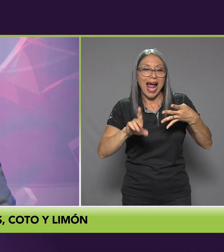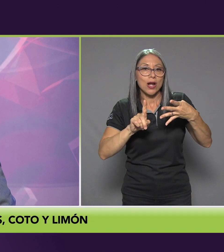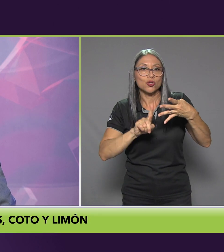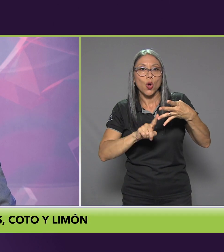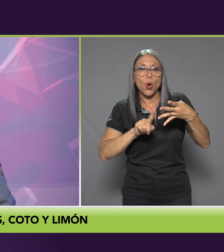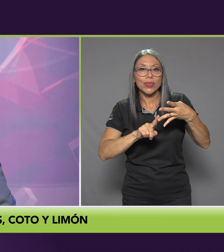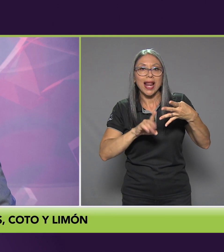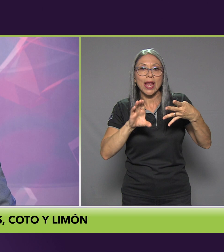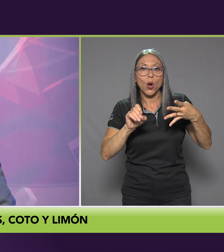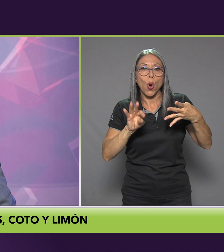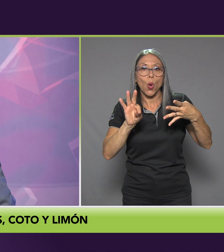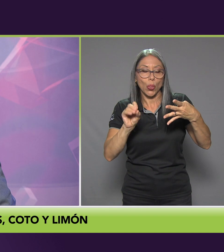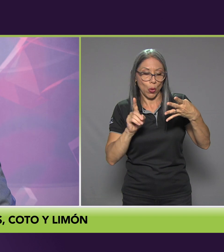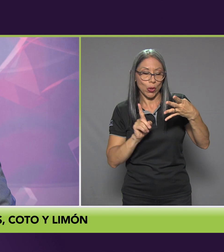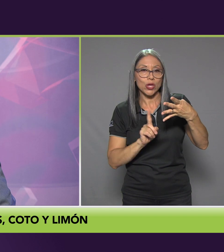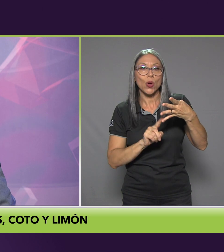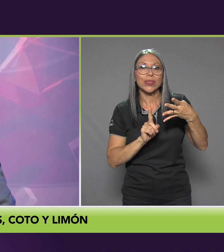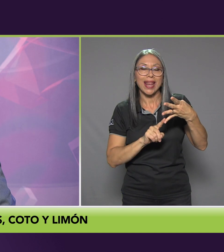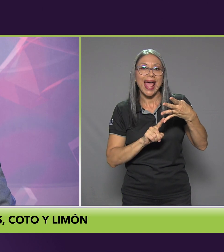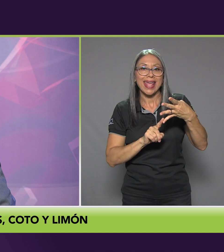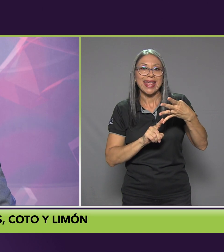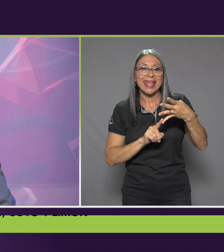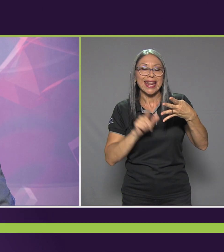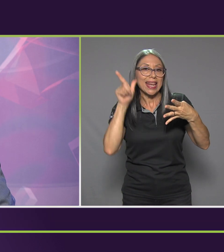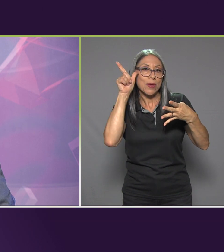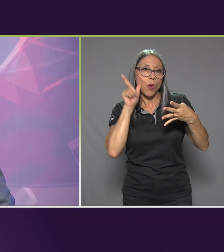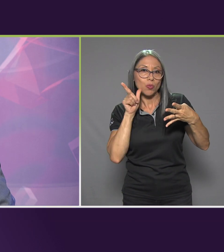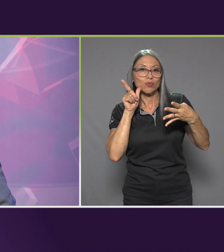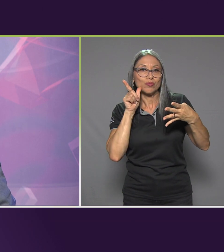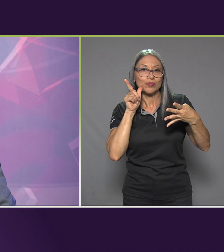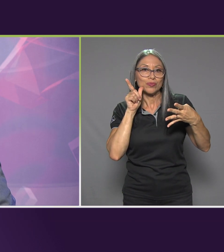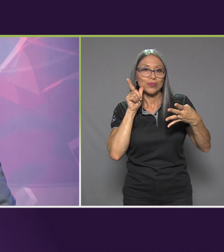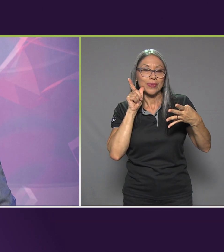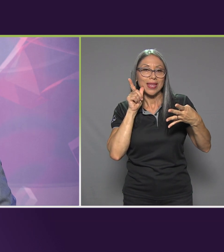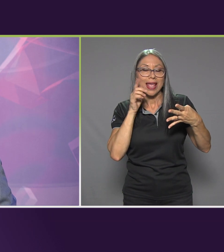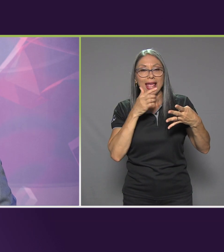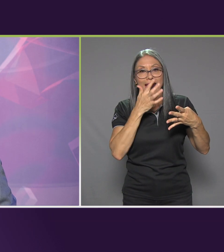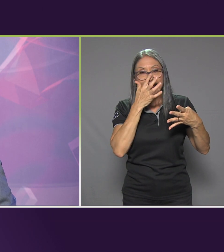Carlos, otra en la región de Coto y otra en Limón.